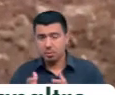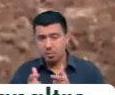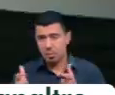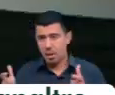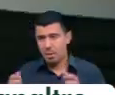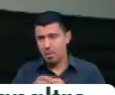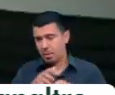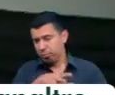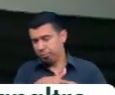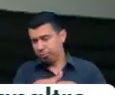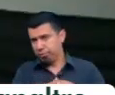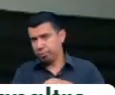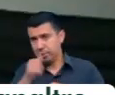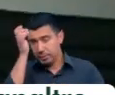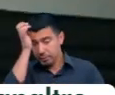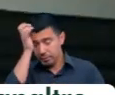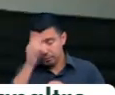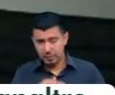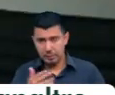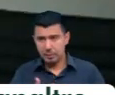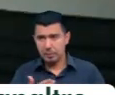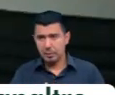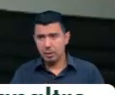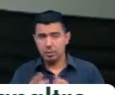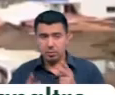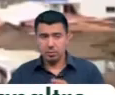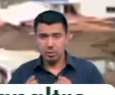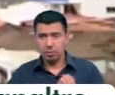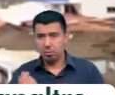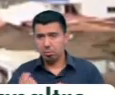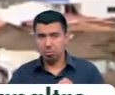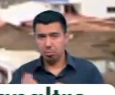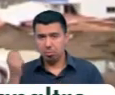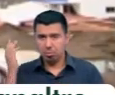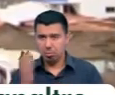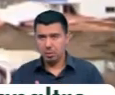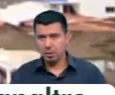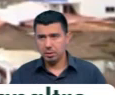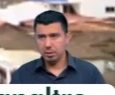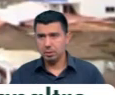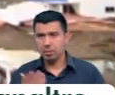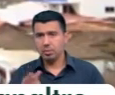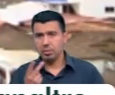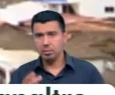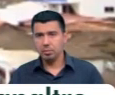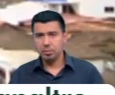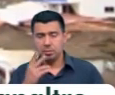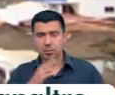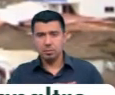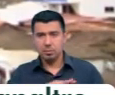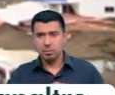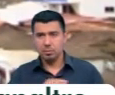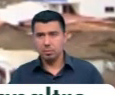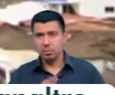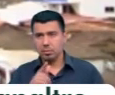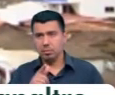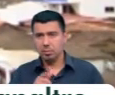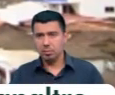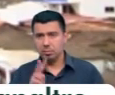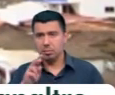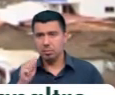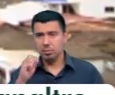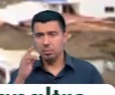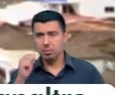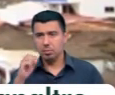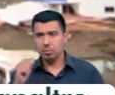amenaza latente y podemos garantizar y salvaguardar la vida de nuestros usuarios desde la alcaldía del municipio de labateca también se va a emitir un